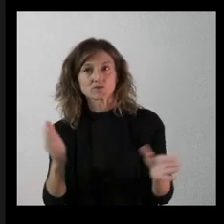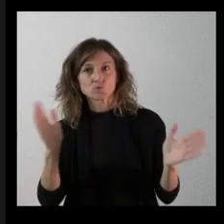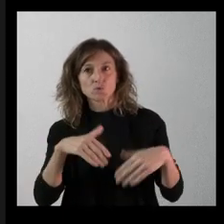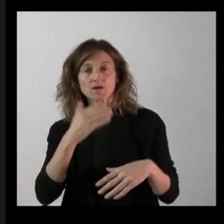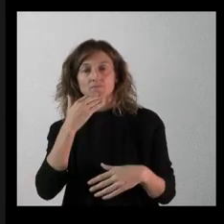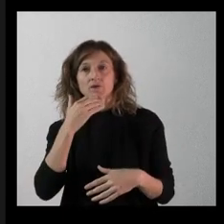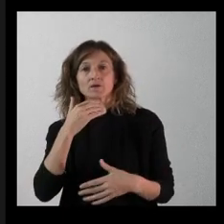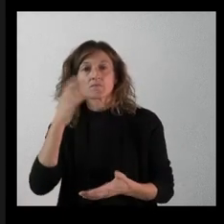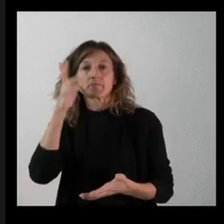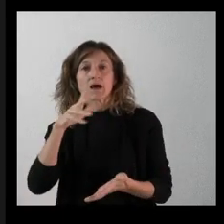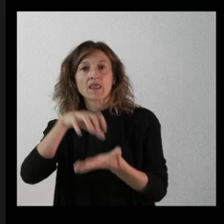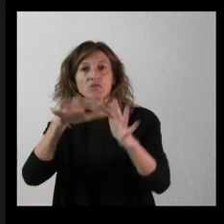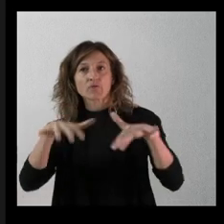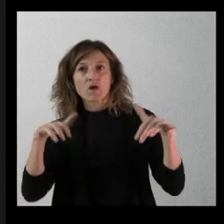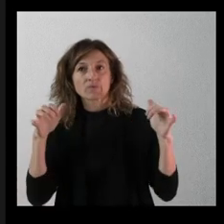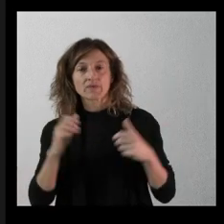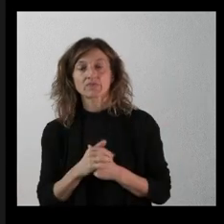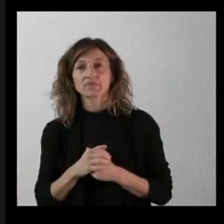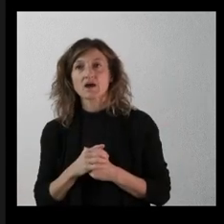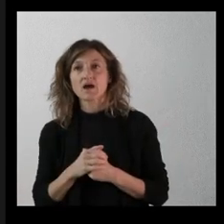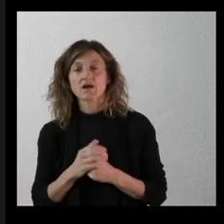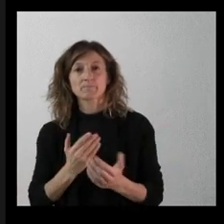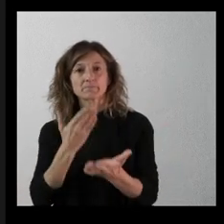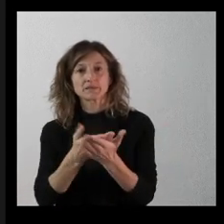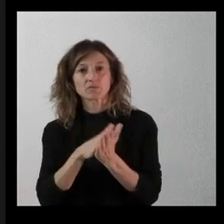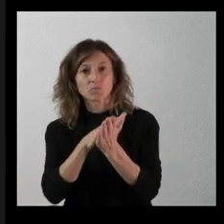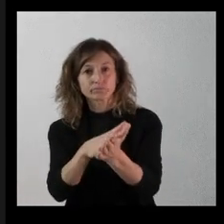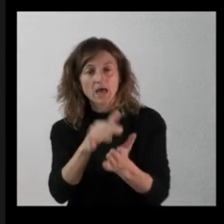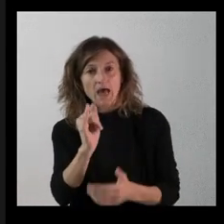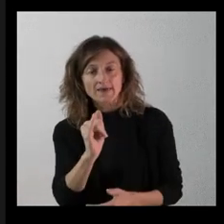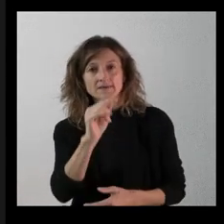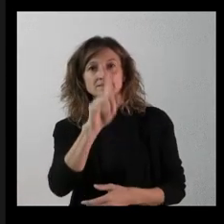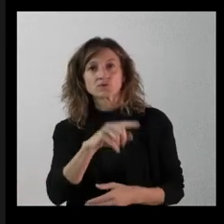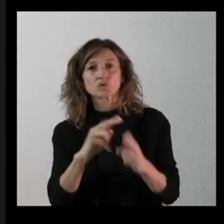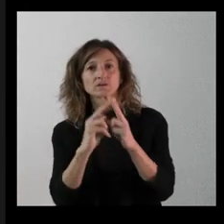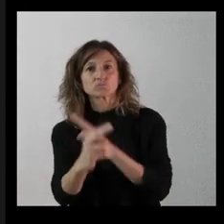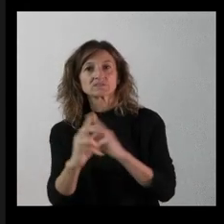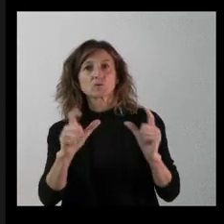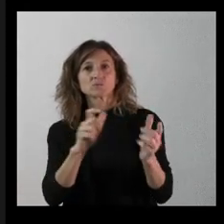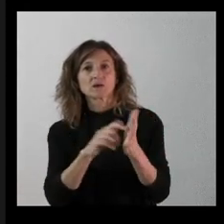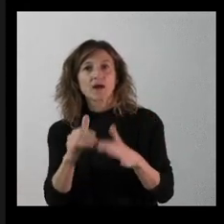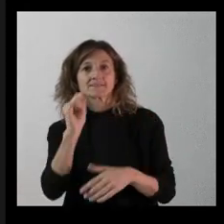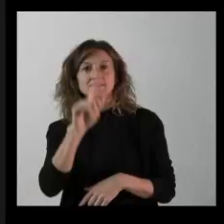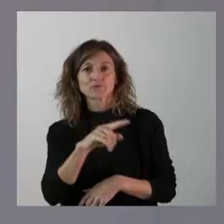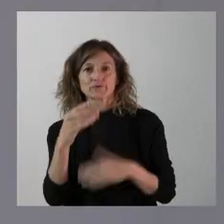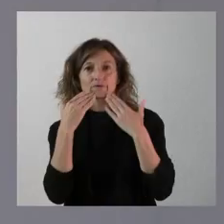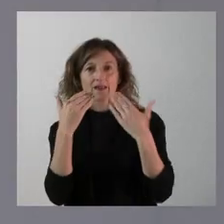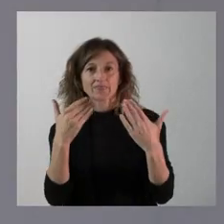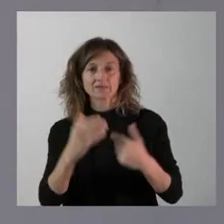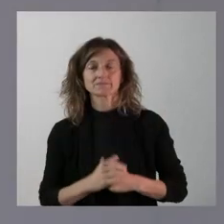el Palacio de la audiencia no sé si esa petición formal de reunión ha llegado y si hay respuesta oficial de la junta Muchas gracias